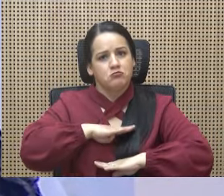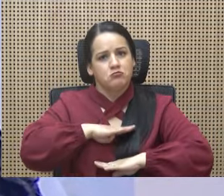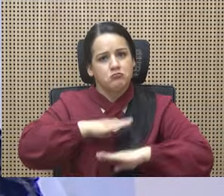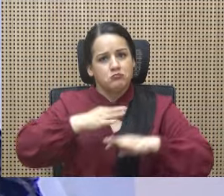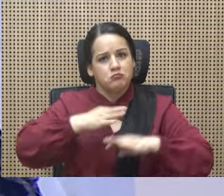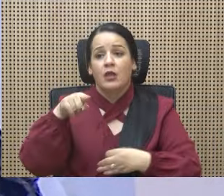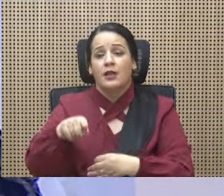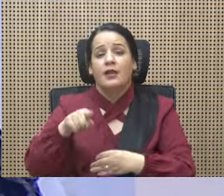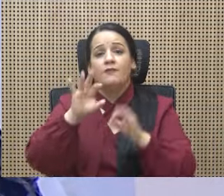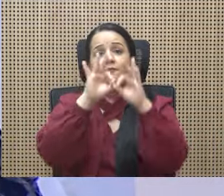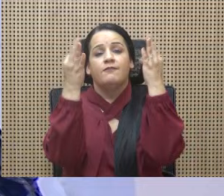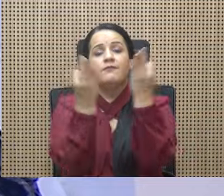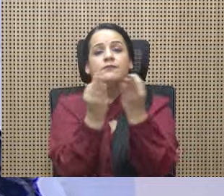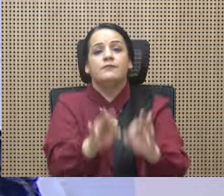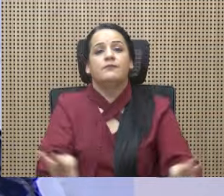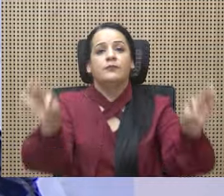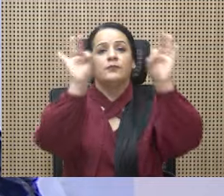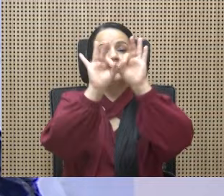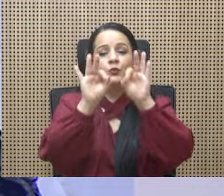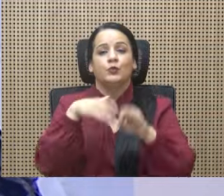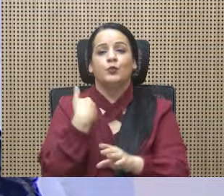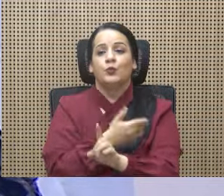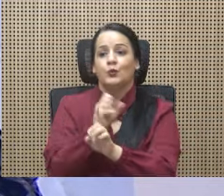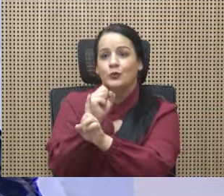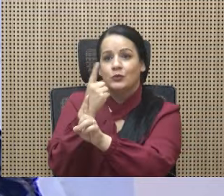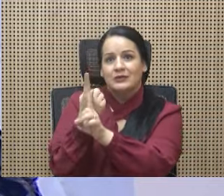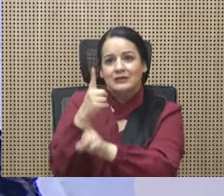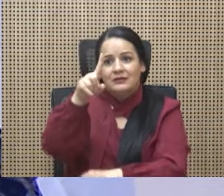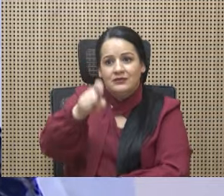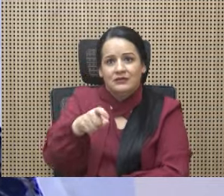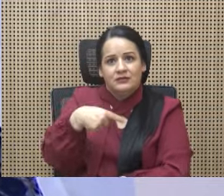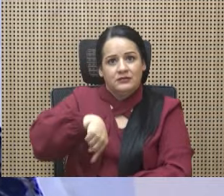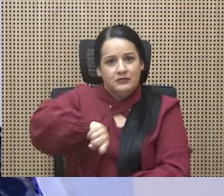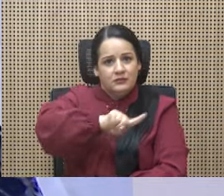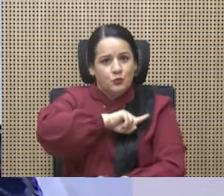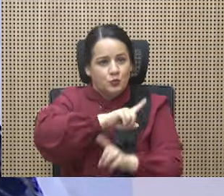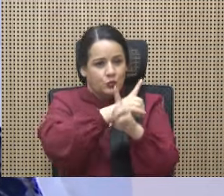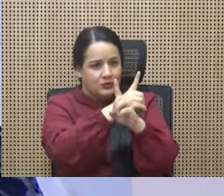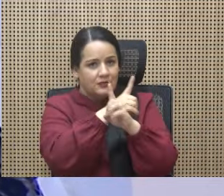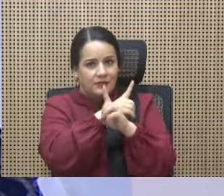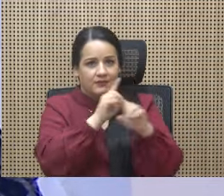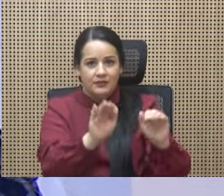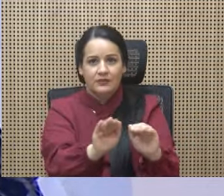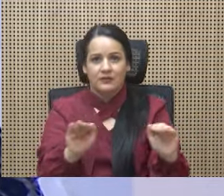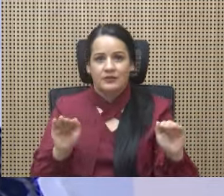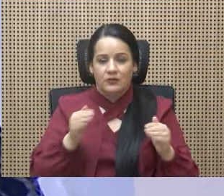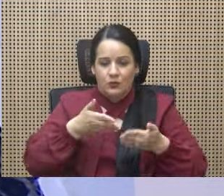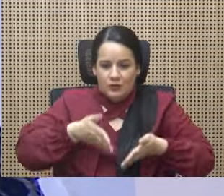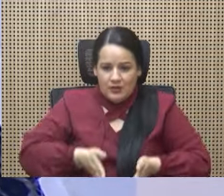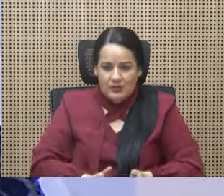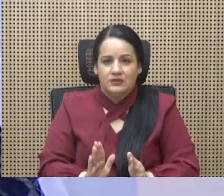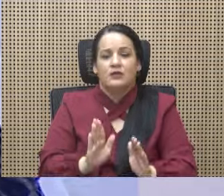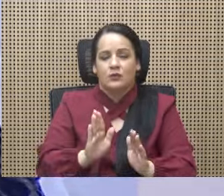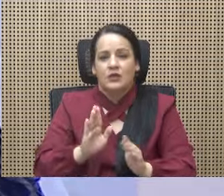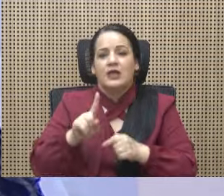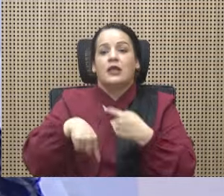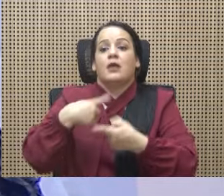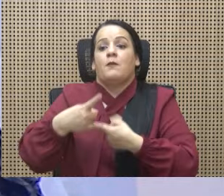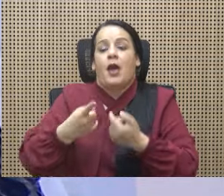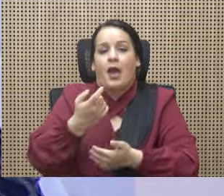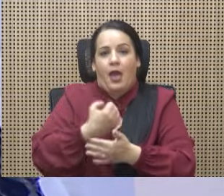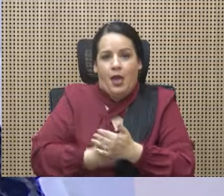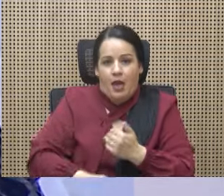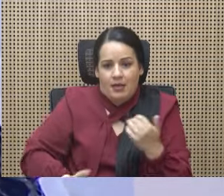fundamental en nuestra sociedad debemos ser Defensores de los niños nacidos y por nacer